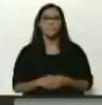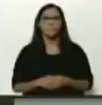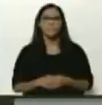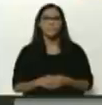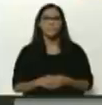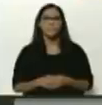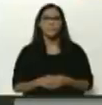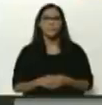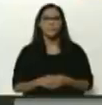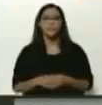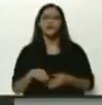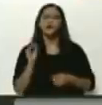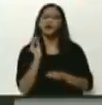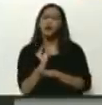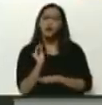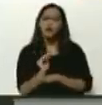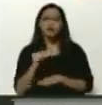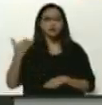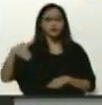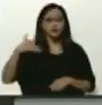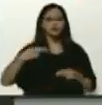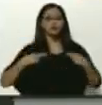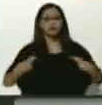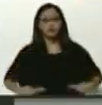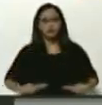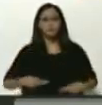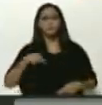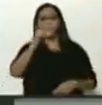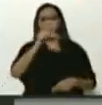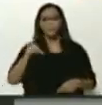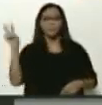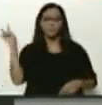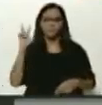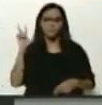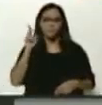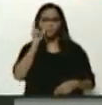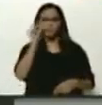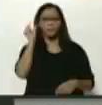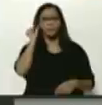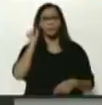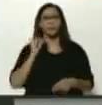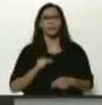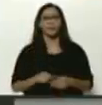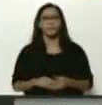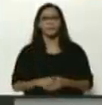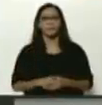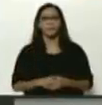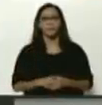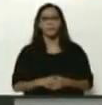para proteger los derechos humanos de los venezolanos y las venezolanas.